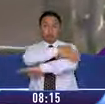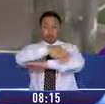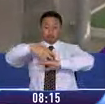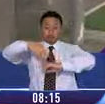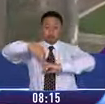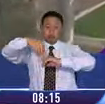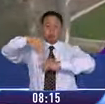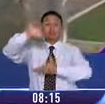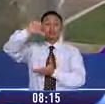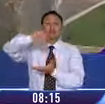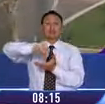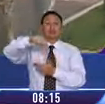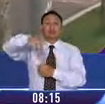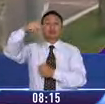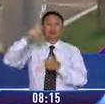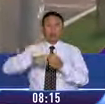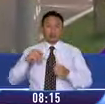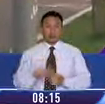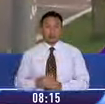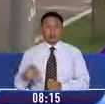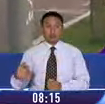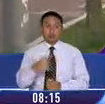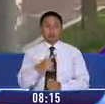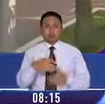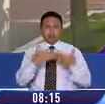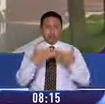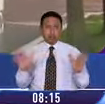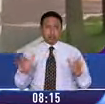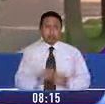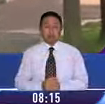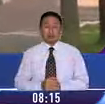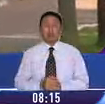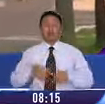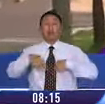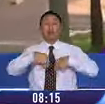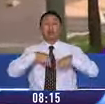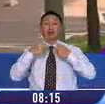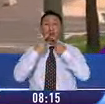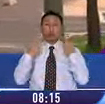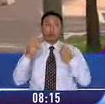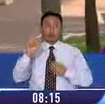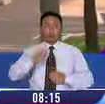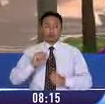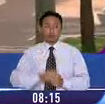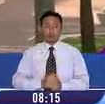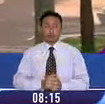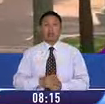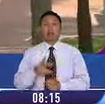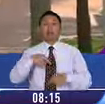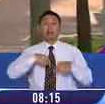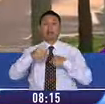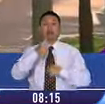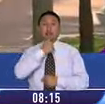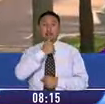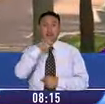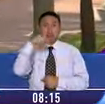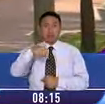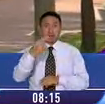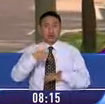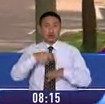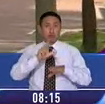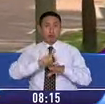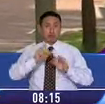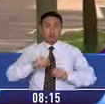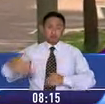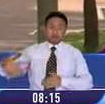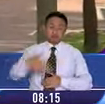del centro norte de Quito, está completamente habilitada. Hay transporte público. El transporte privado también está circulando con normalidad,